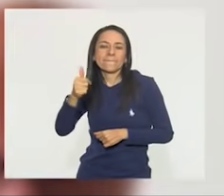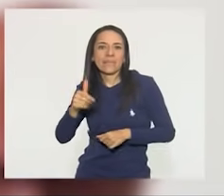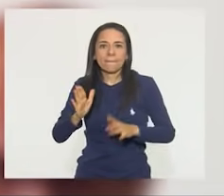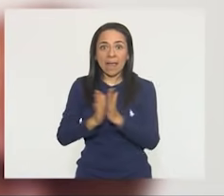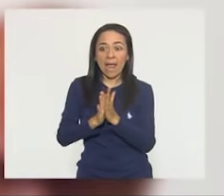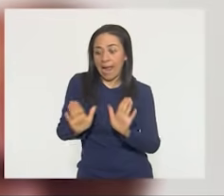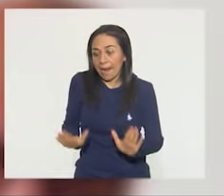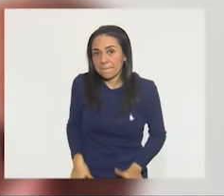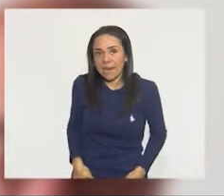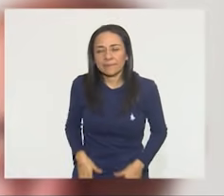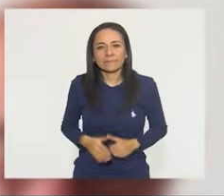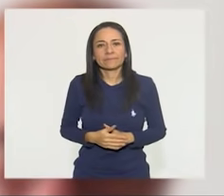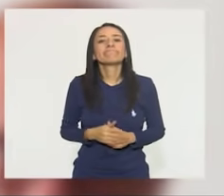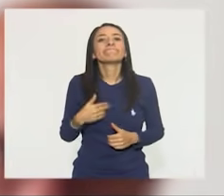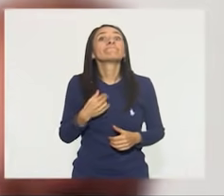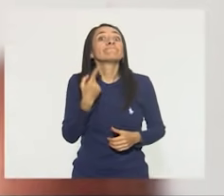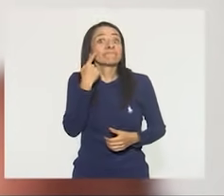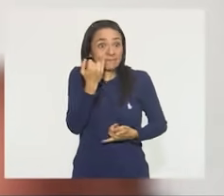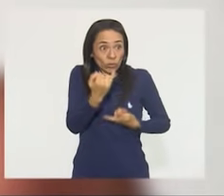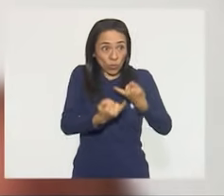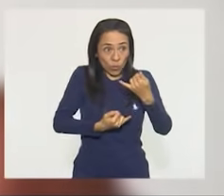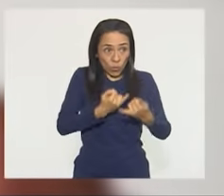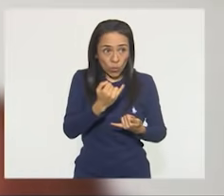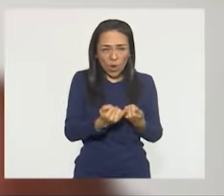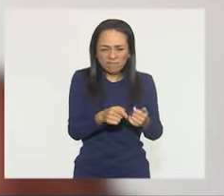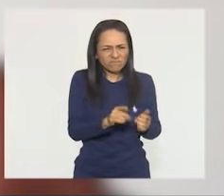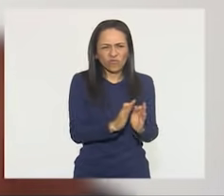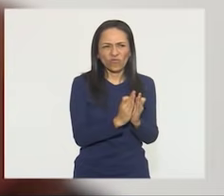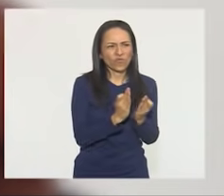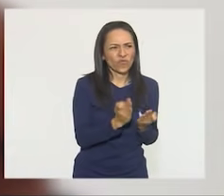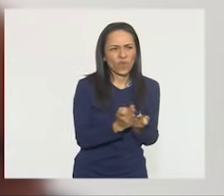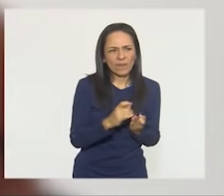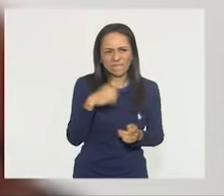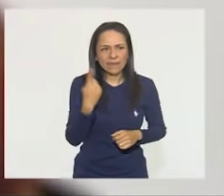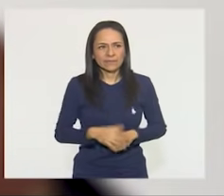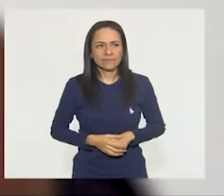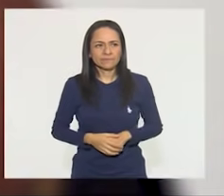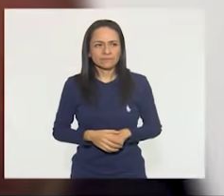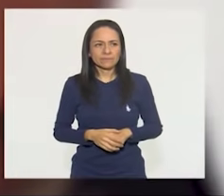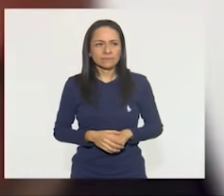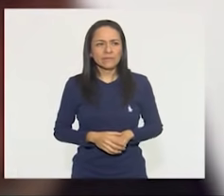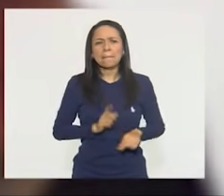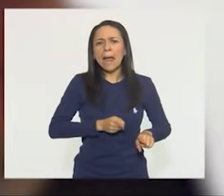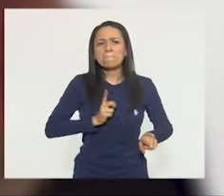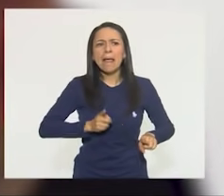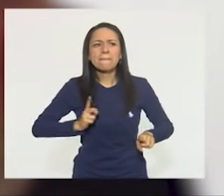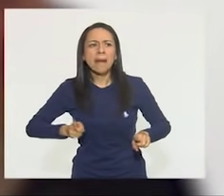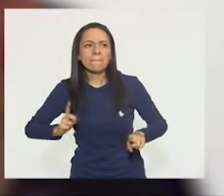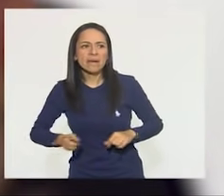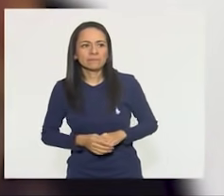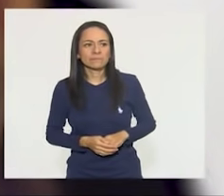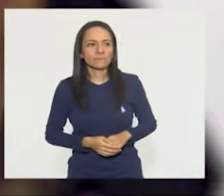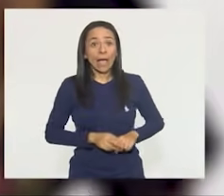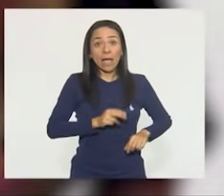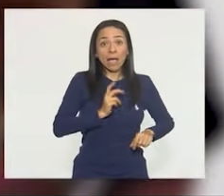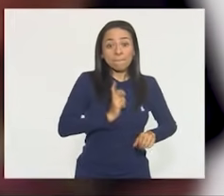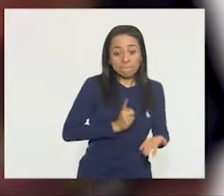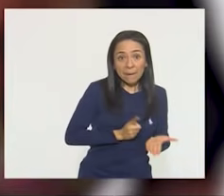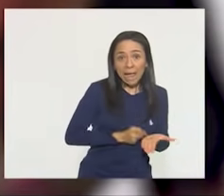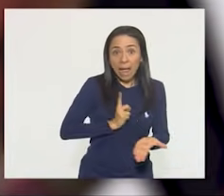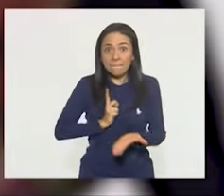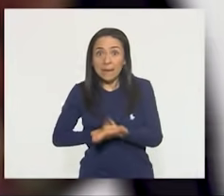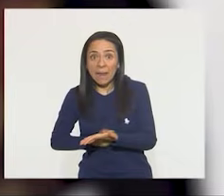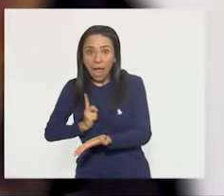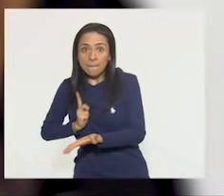Ritmos para jugar, dos agrupaciones. Figuras sencillas, con. Figuras pares, can. Figuras